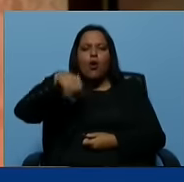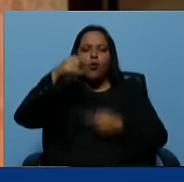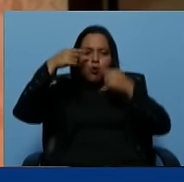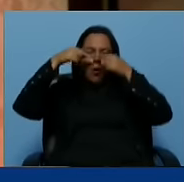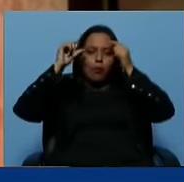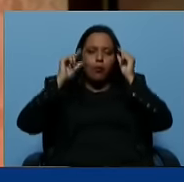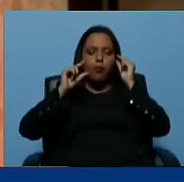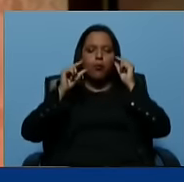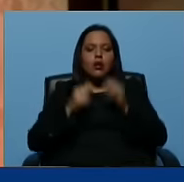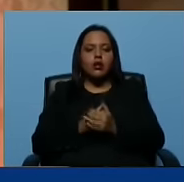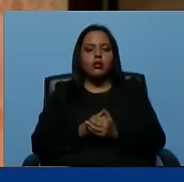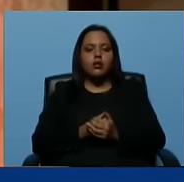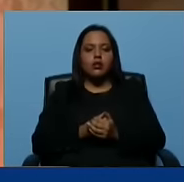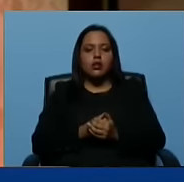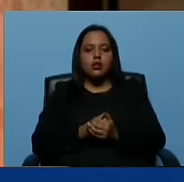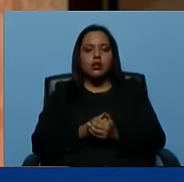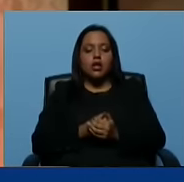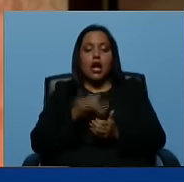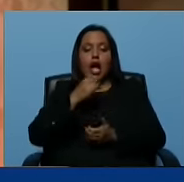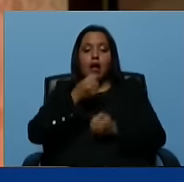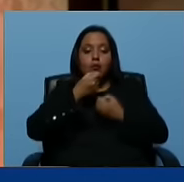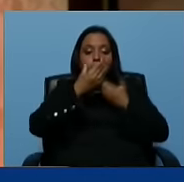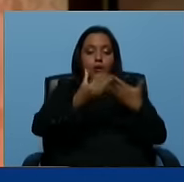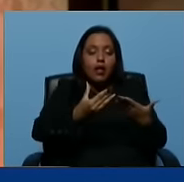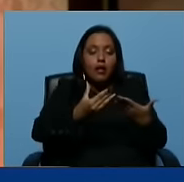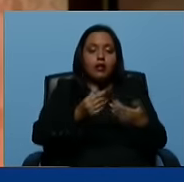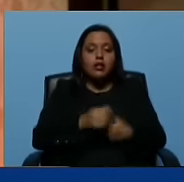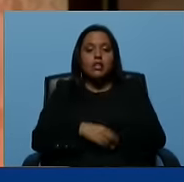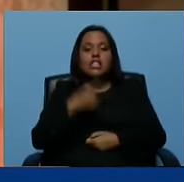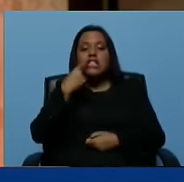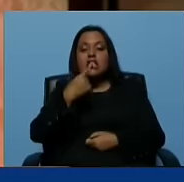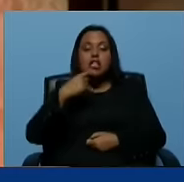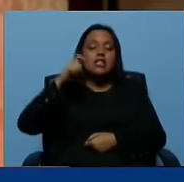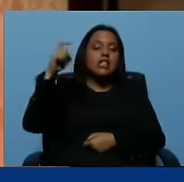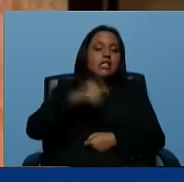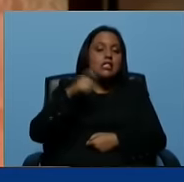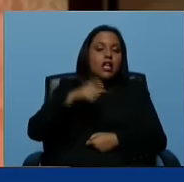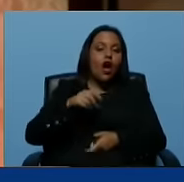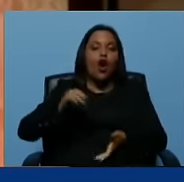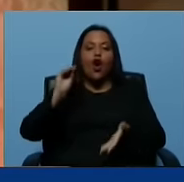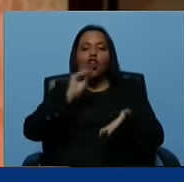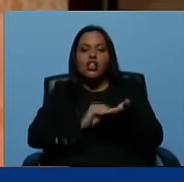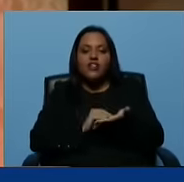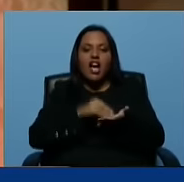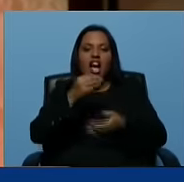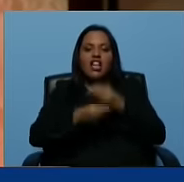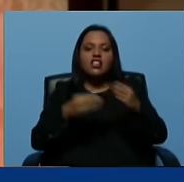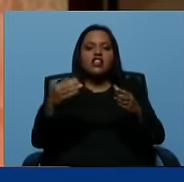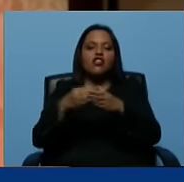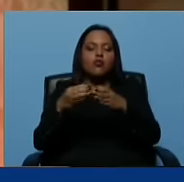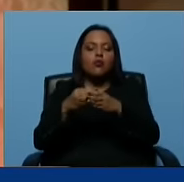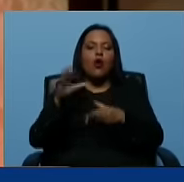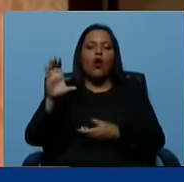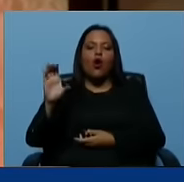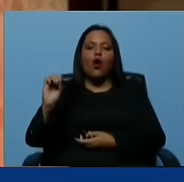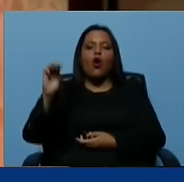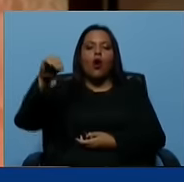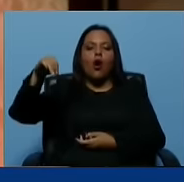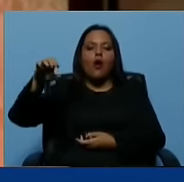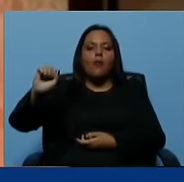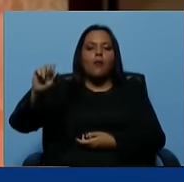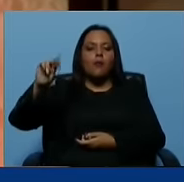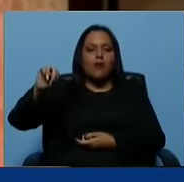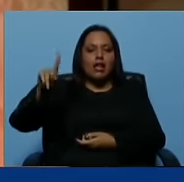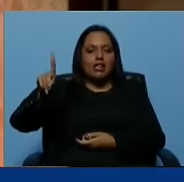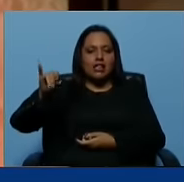desde una plataforma que él consideraba segura, diciendo que era necesario volver a rearmar los comanditos y que para financiar